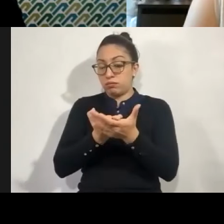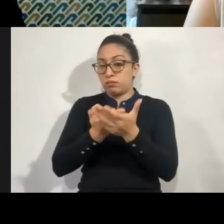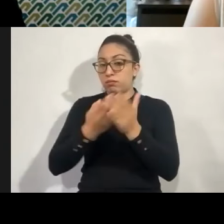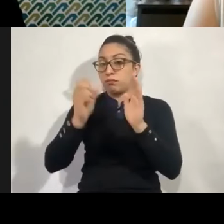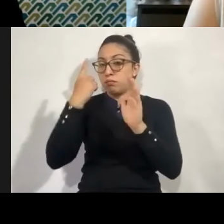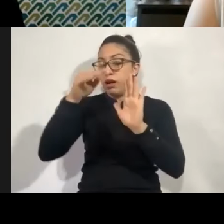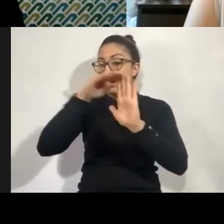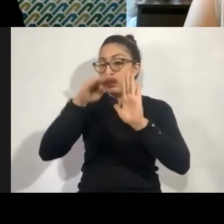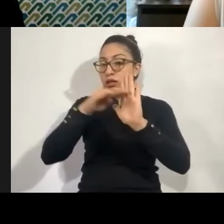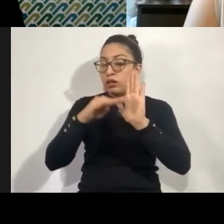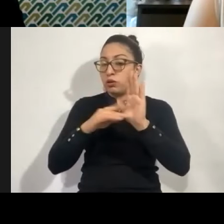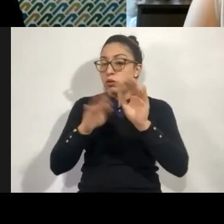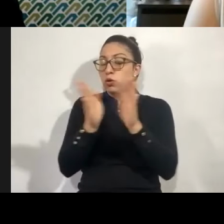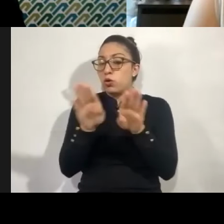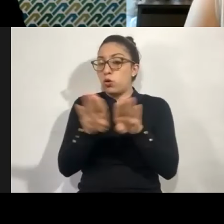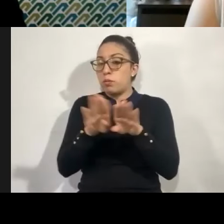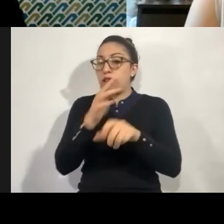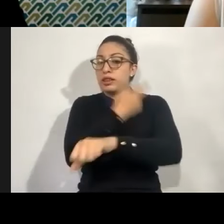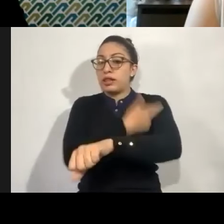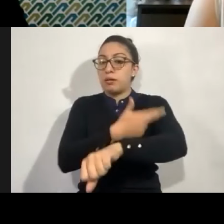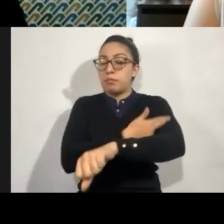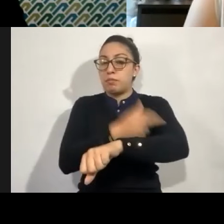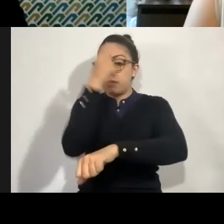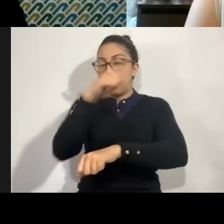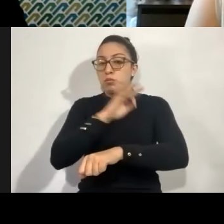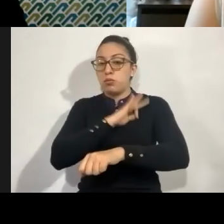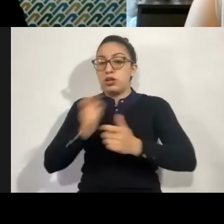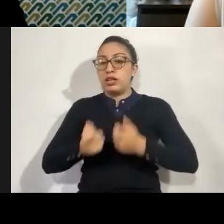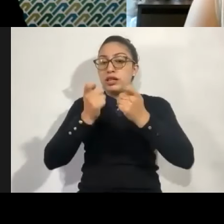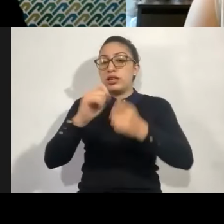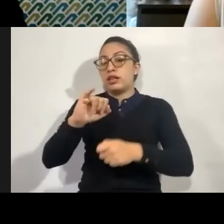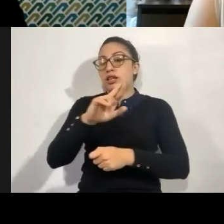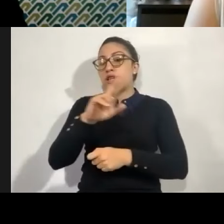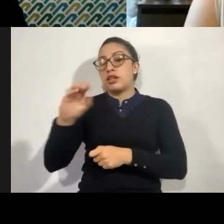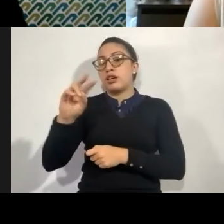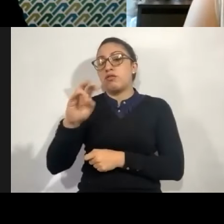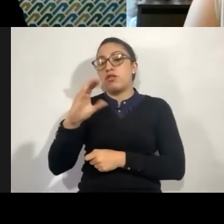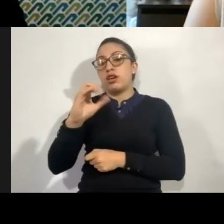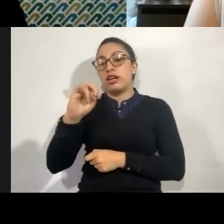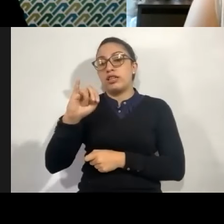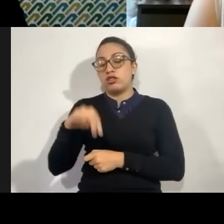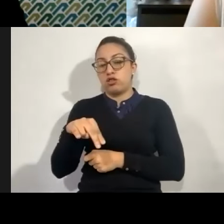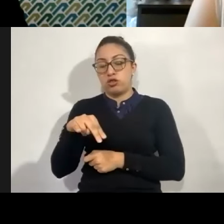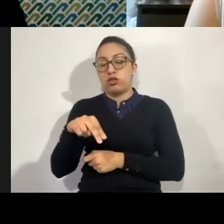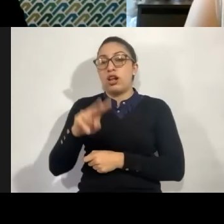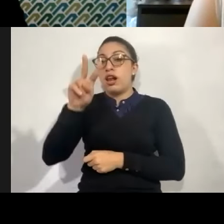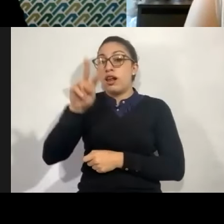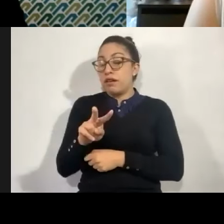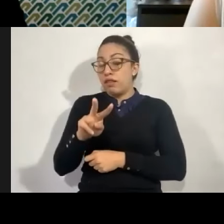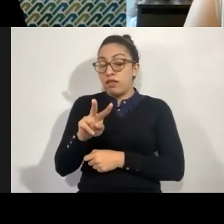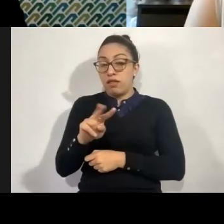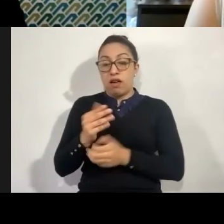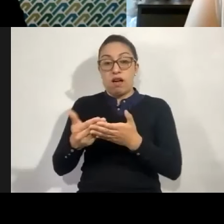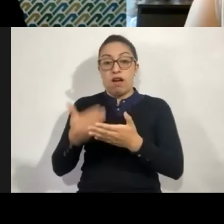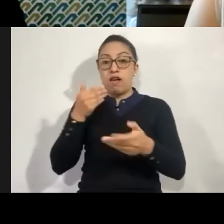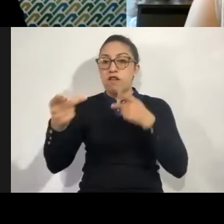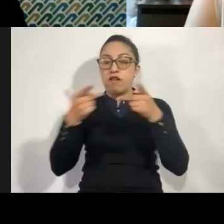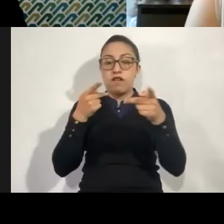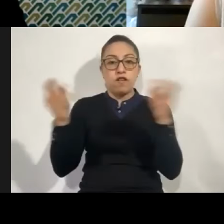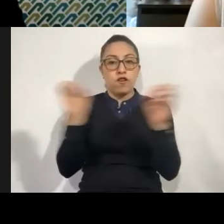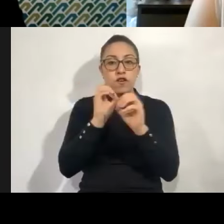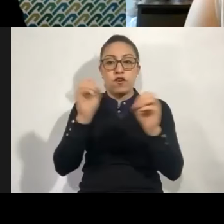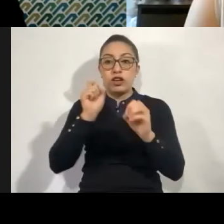del procedimiento de revocación, no teníamos previsto que la pandemia nos